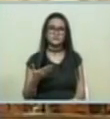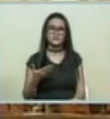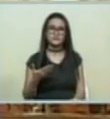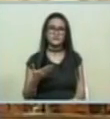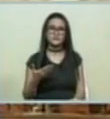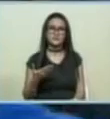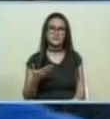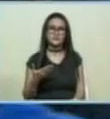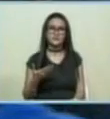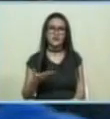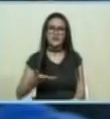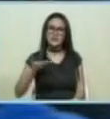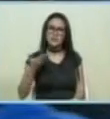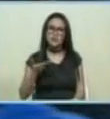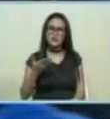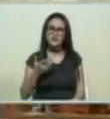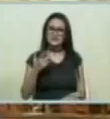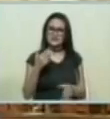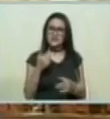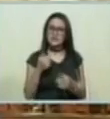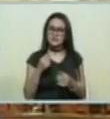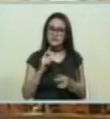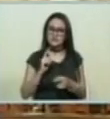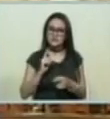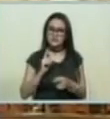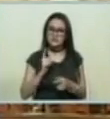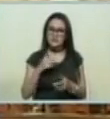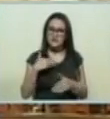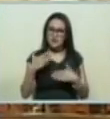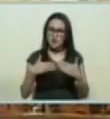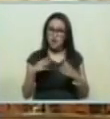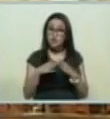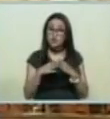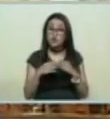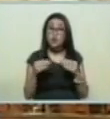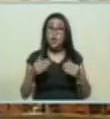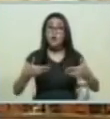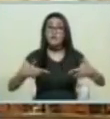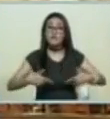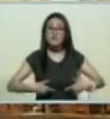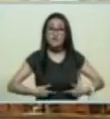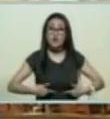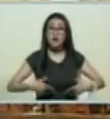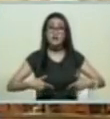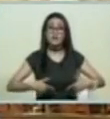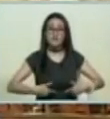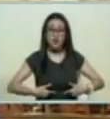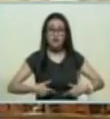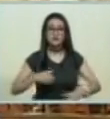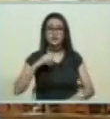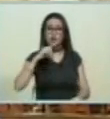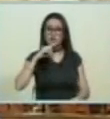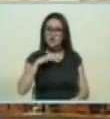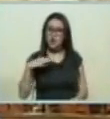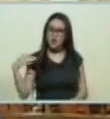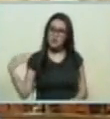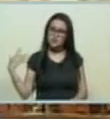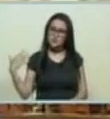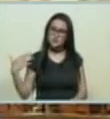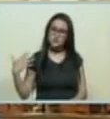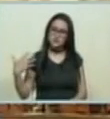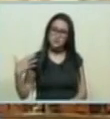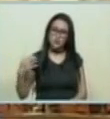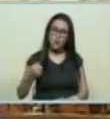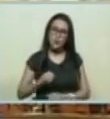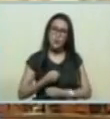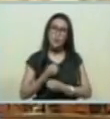como saldo constructivo de nuestro esfuerzo histórico es cuántos